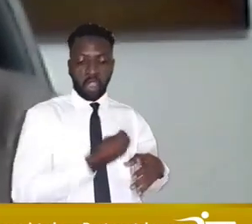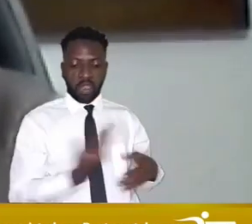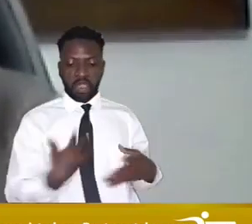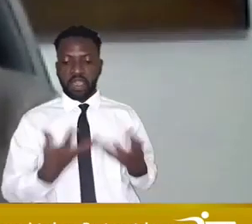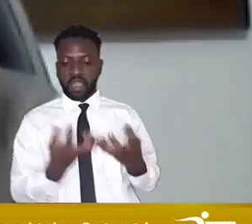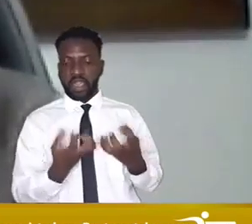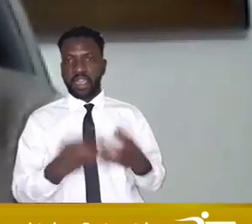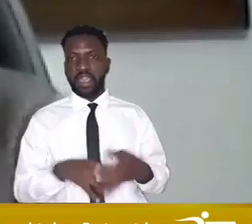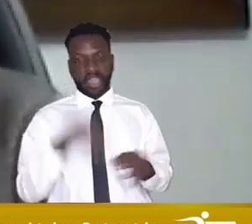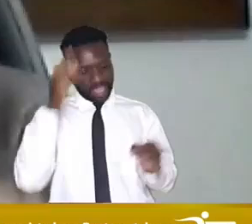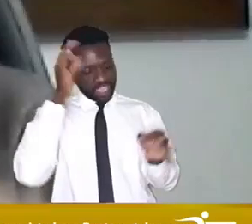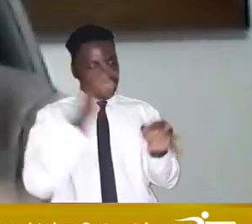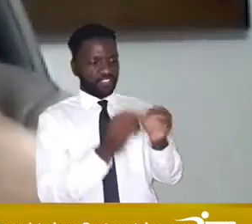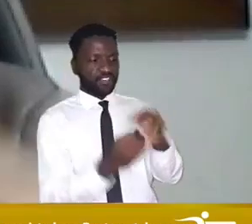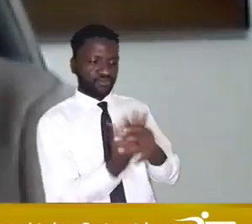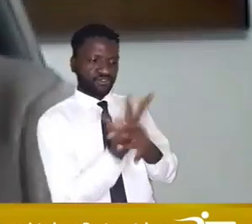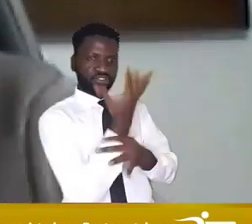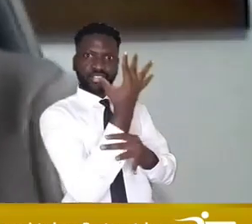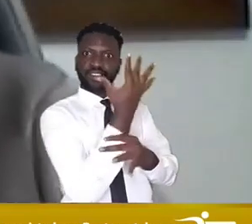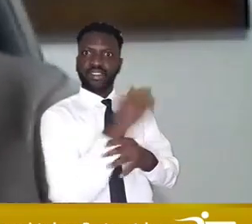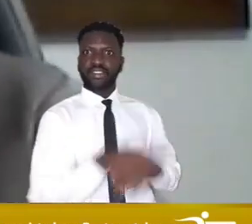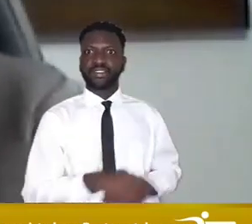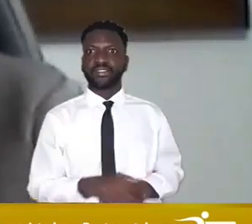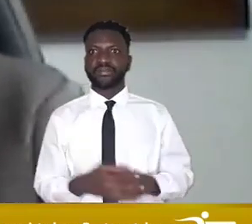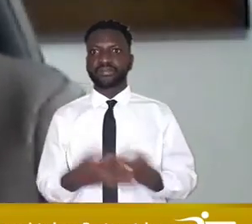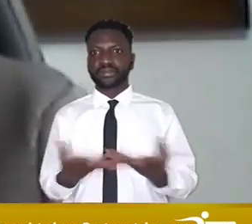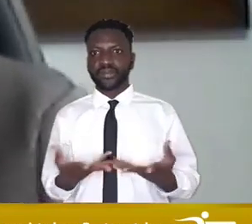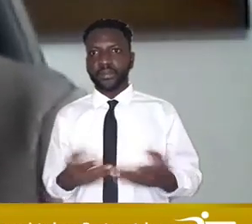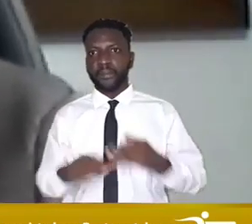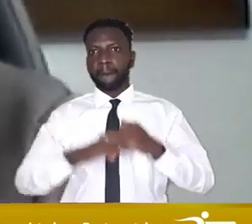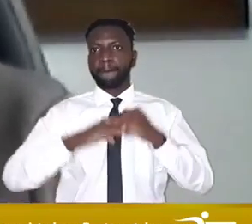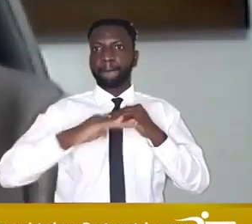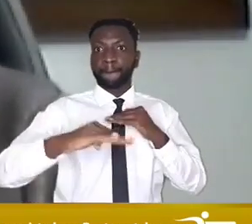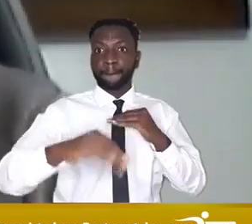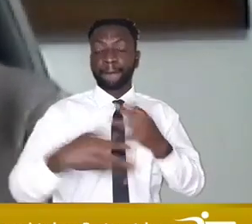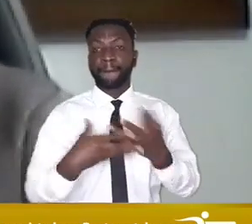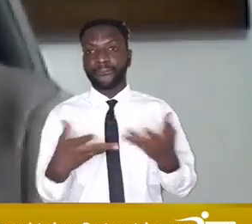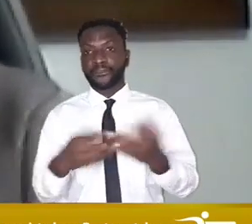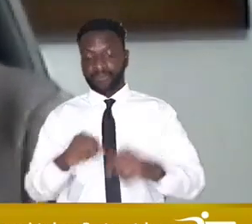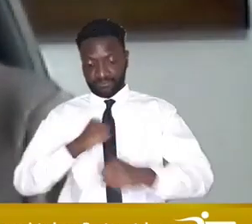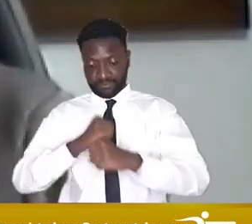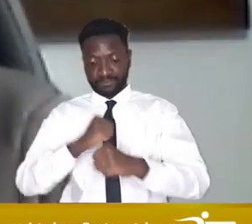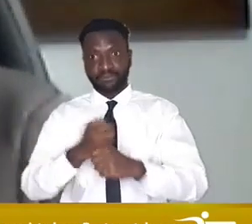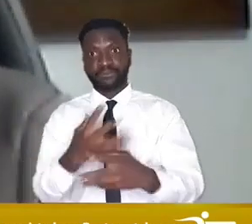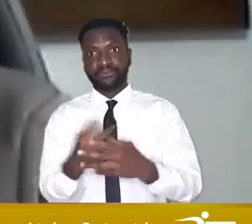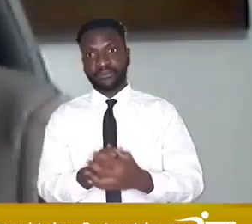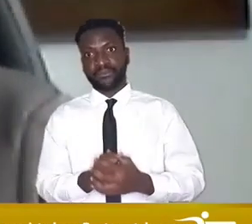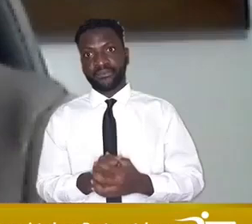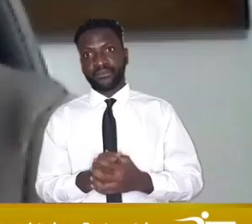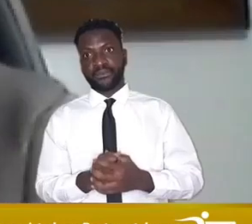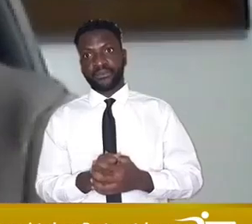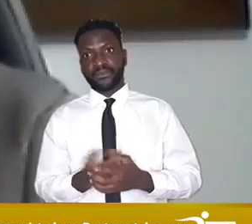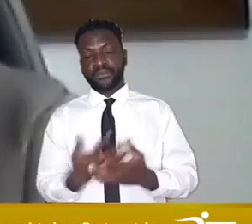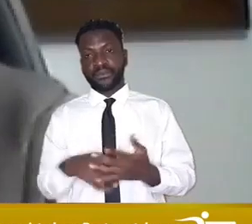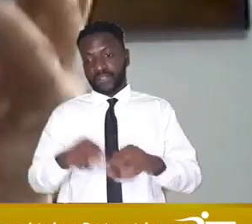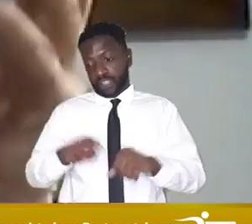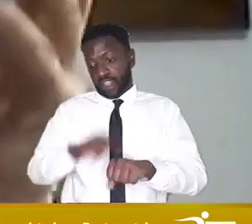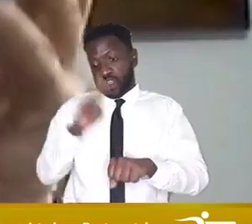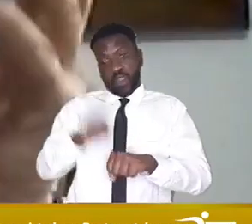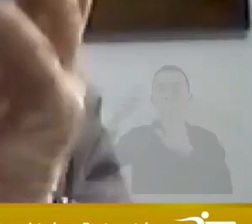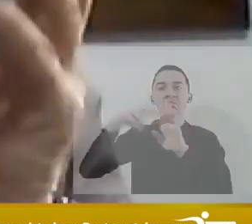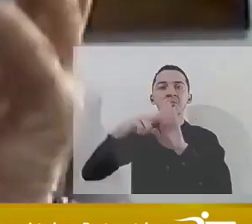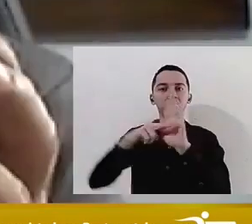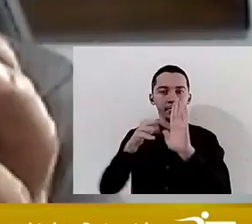florezca. Así que el campo debe trabajarse según las normas que da Dios. Porque Pablo